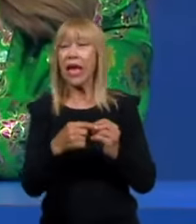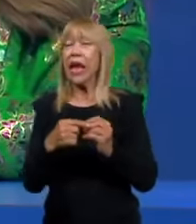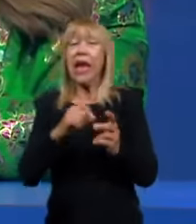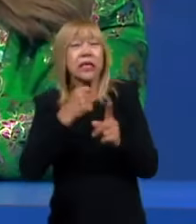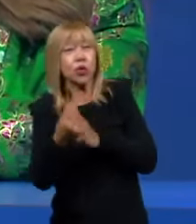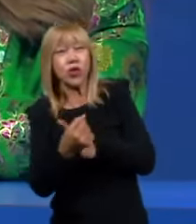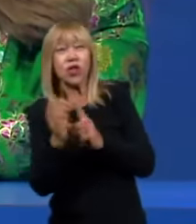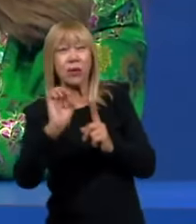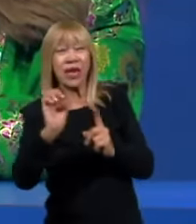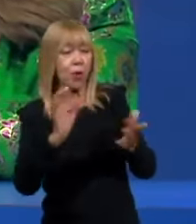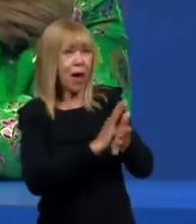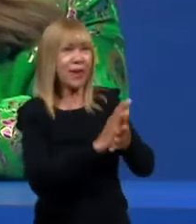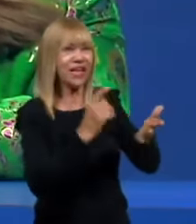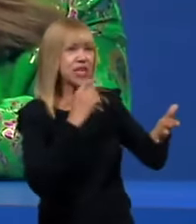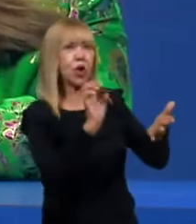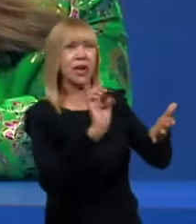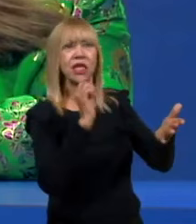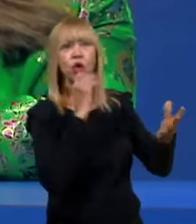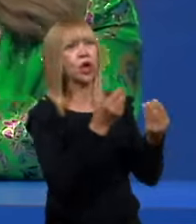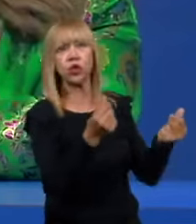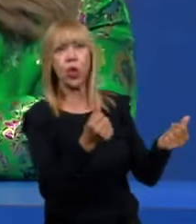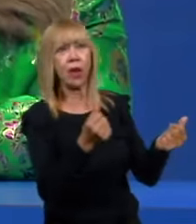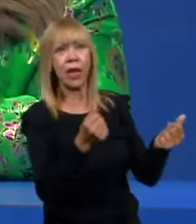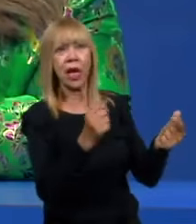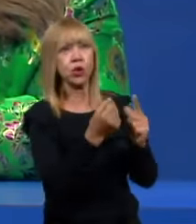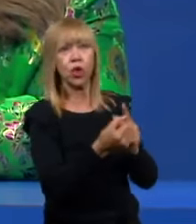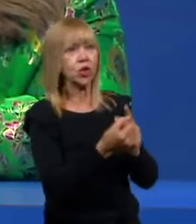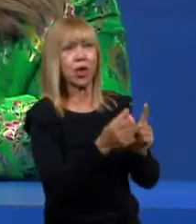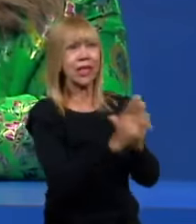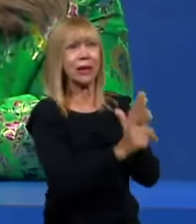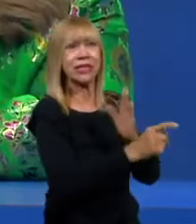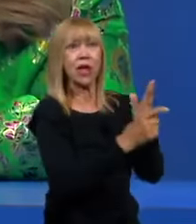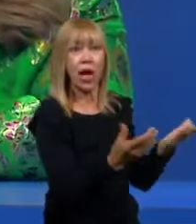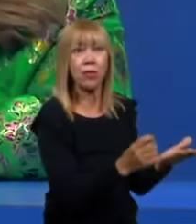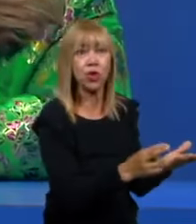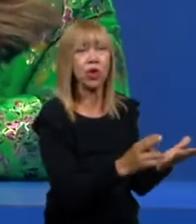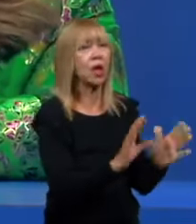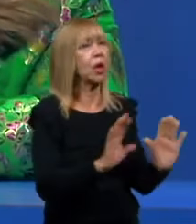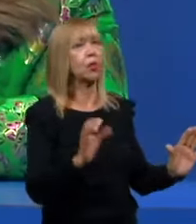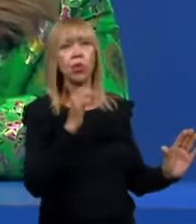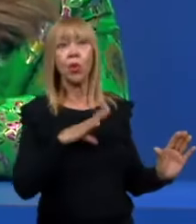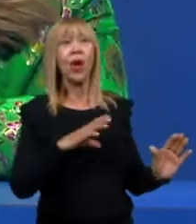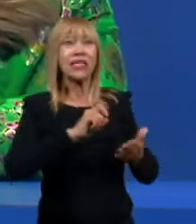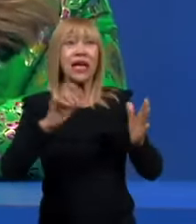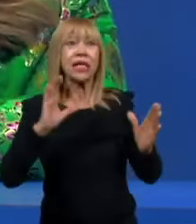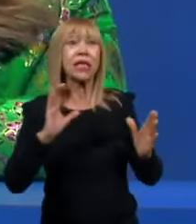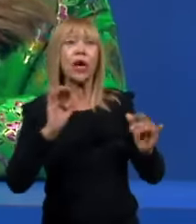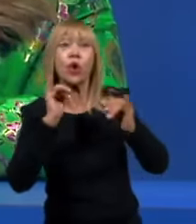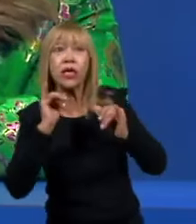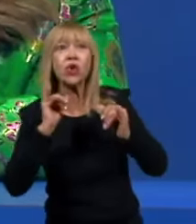un papel diciendo que es una emergencia no va a resolver los casos de asesinatos en Puerto Rico, y mucho menos que la Secretaría de Corrección